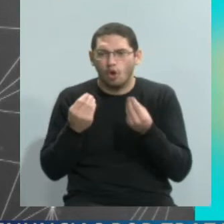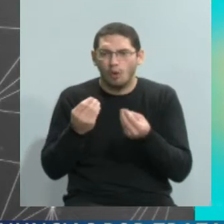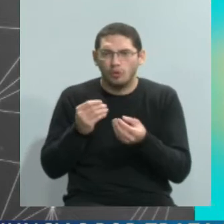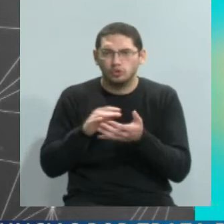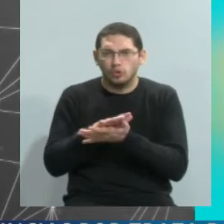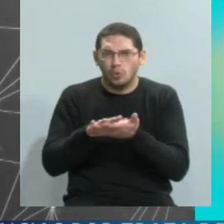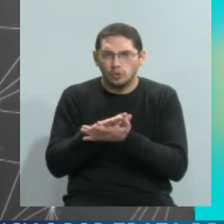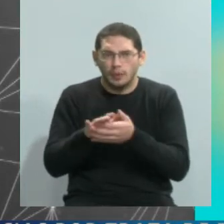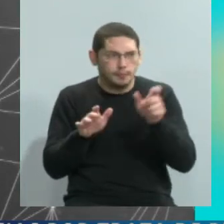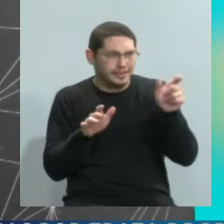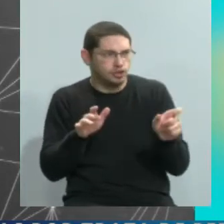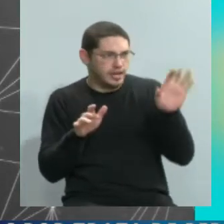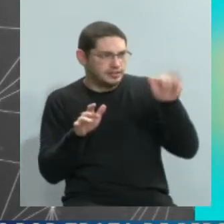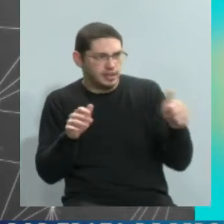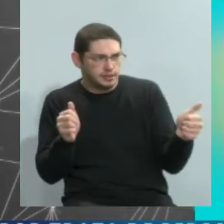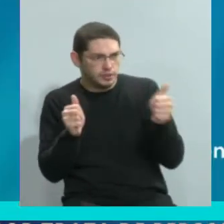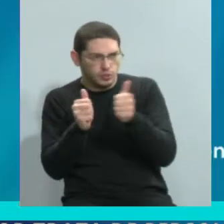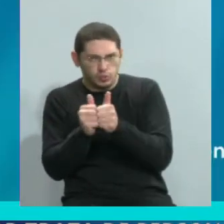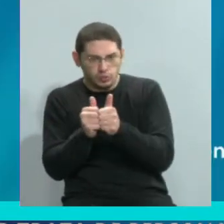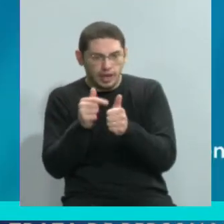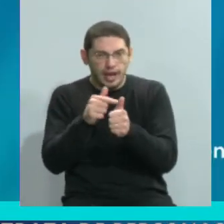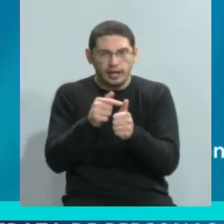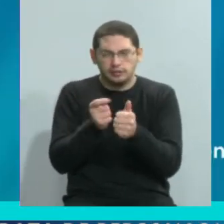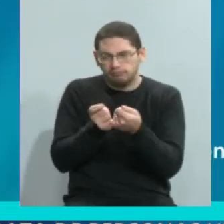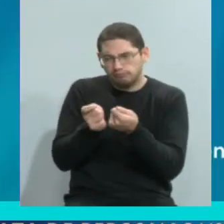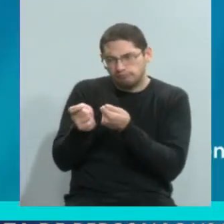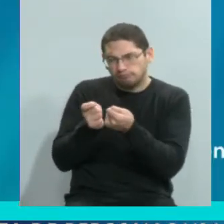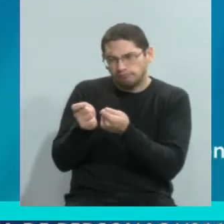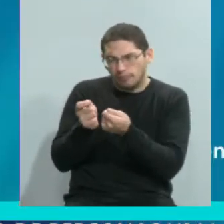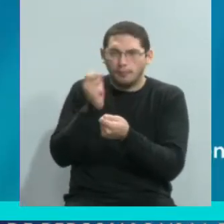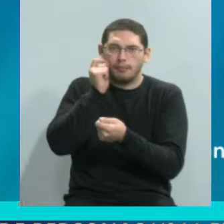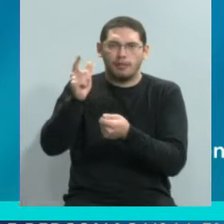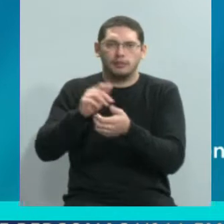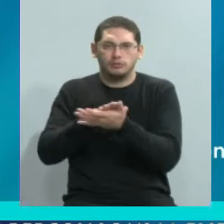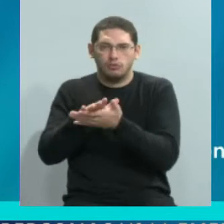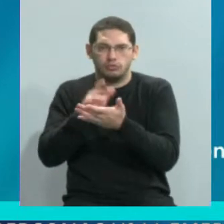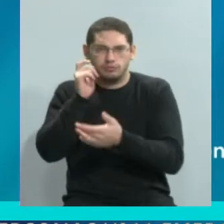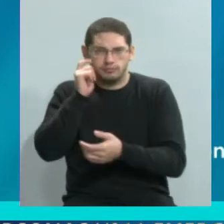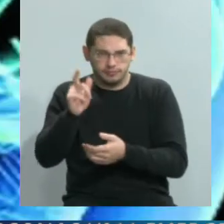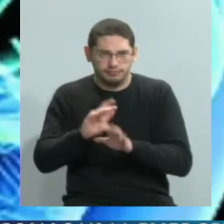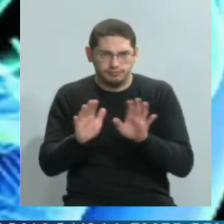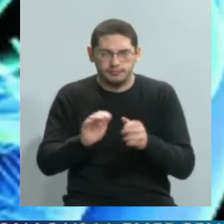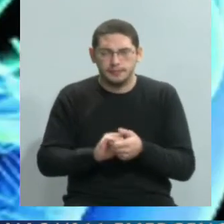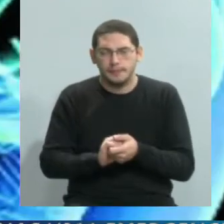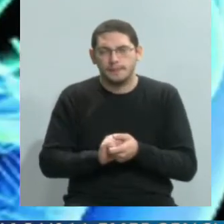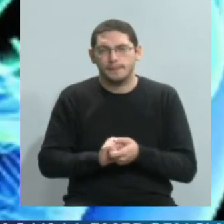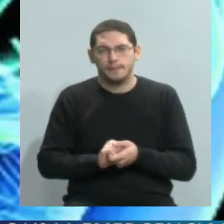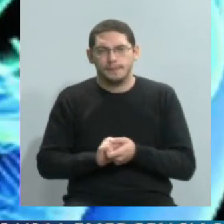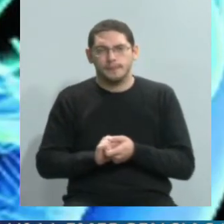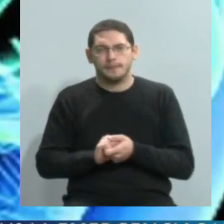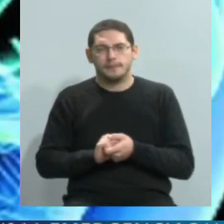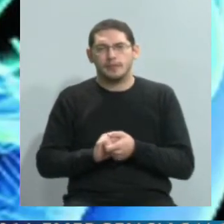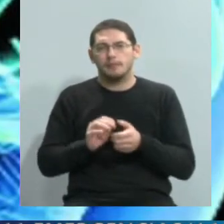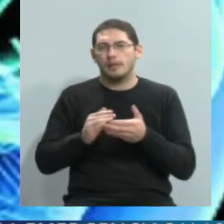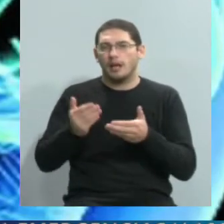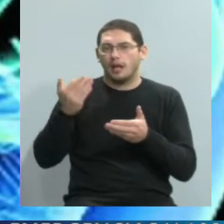rápida. Quizás fue una prontitud para lo que estaba buscando la gente. Pero se aplicó en